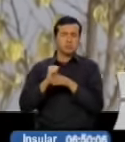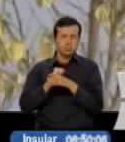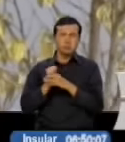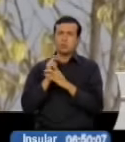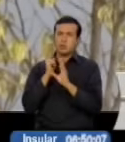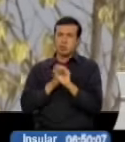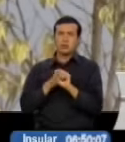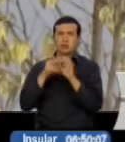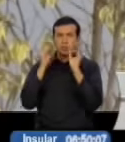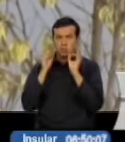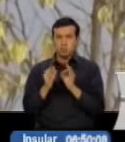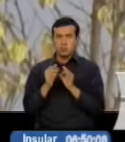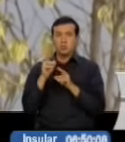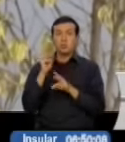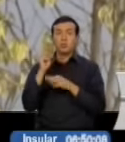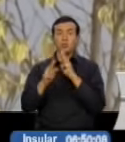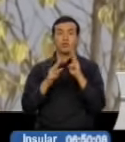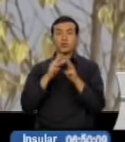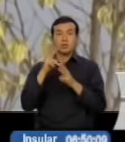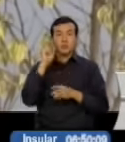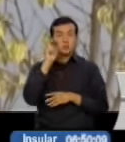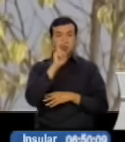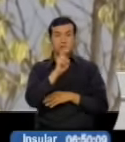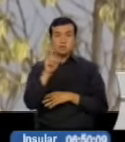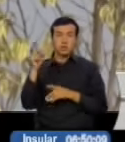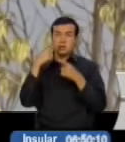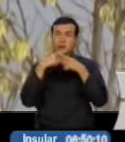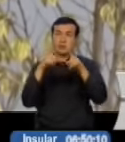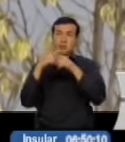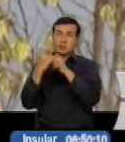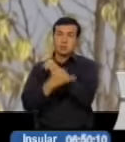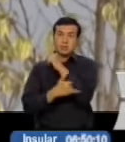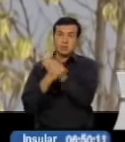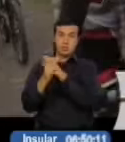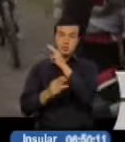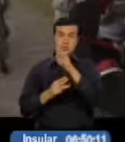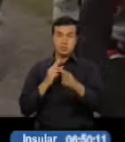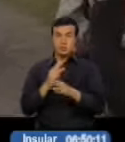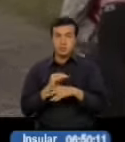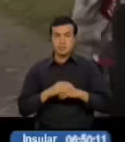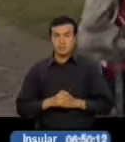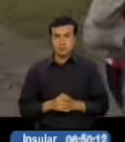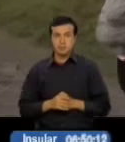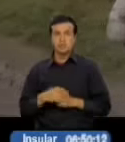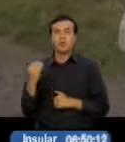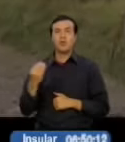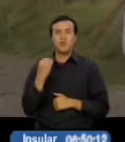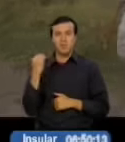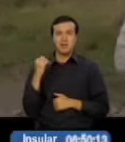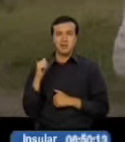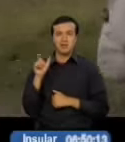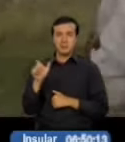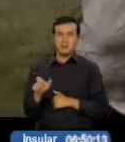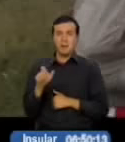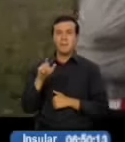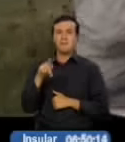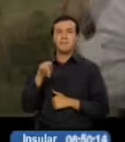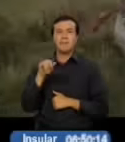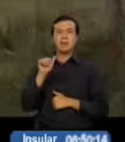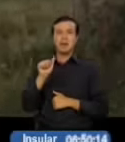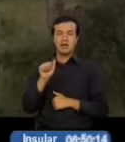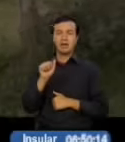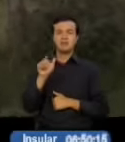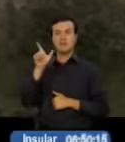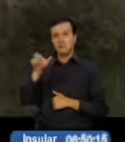de lleno en lo que van a ser los mundiales de aventura en diferentes países del planeta. Para la joven deportista Pia Chiriboga,